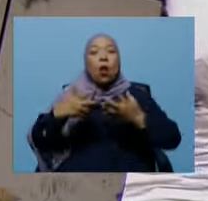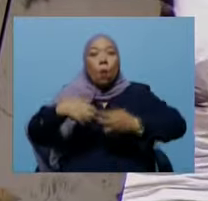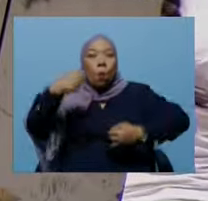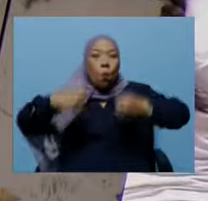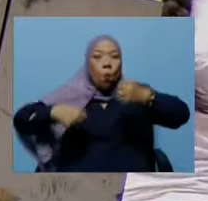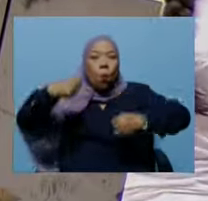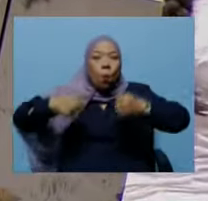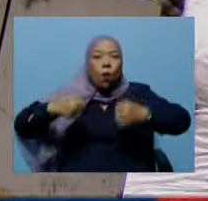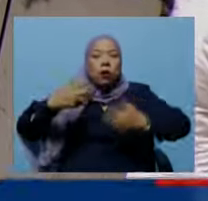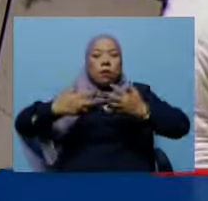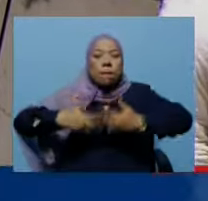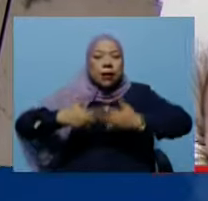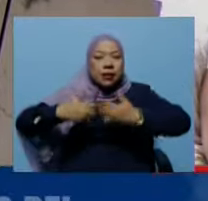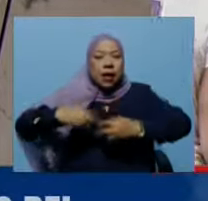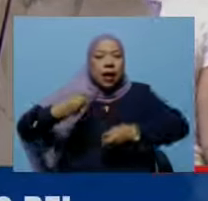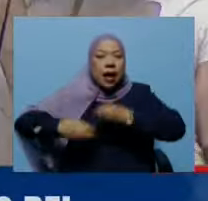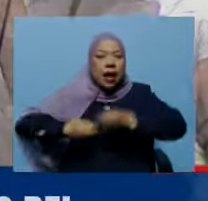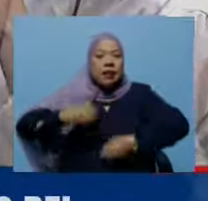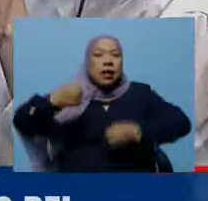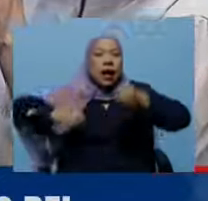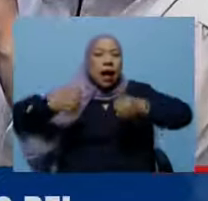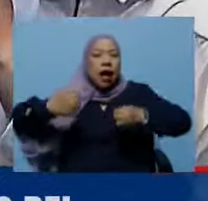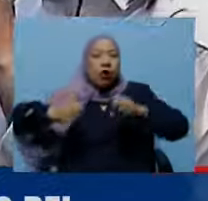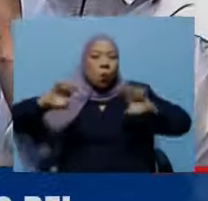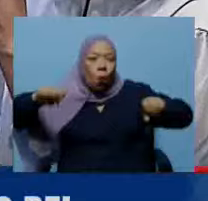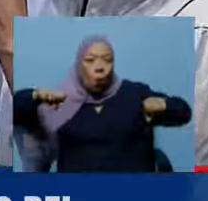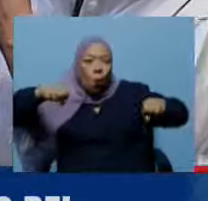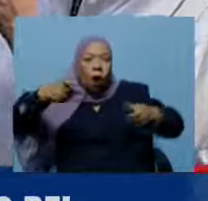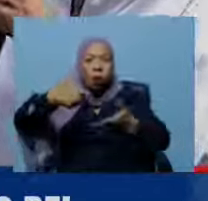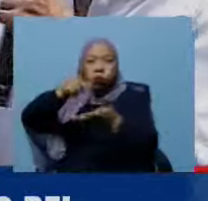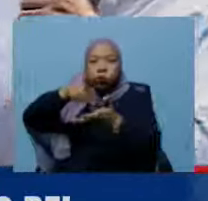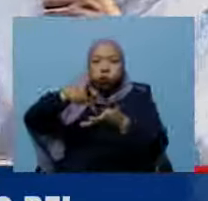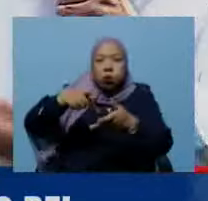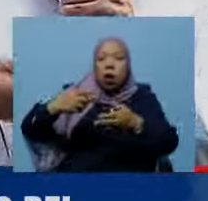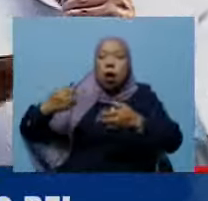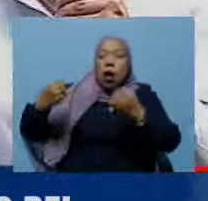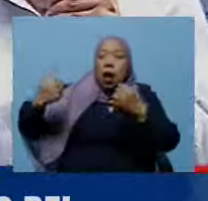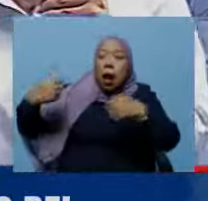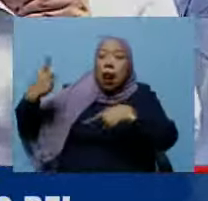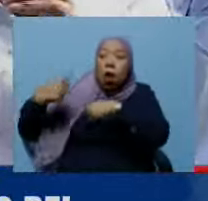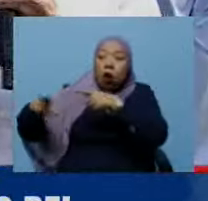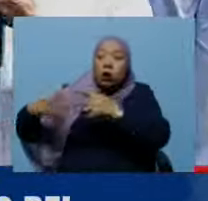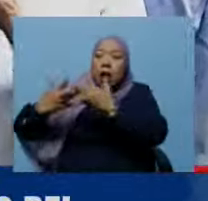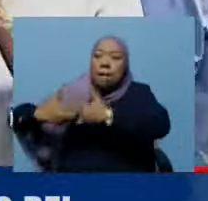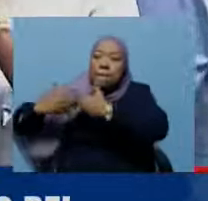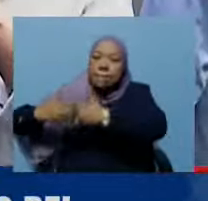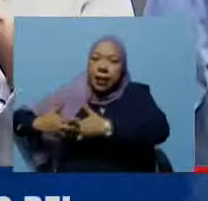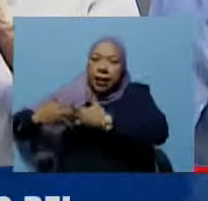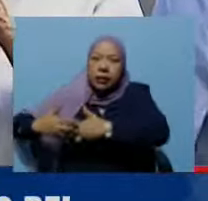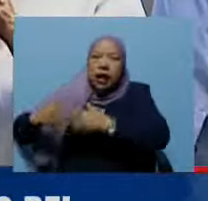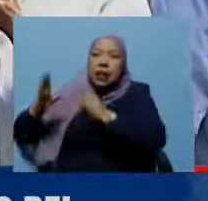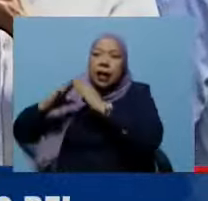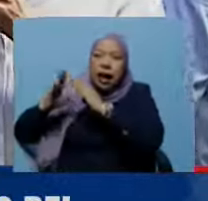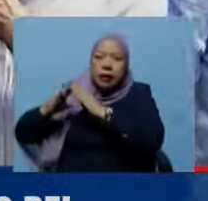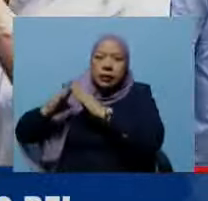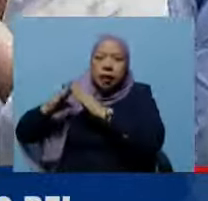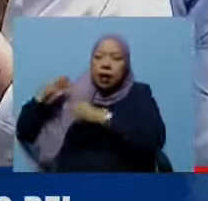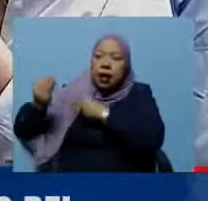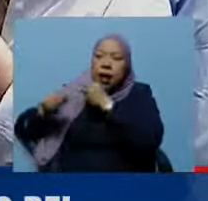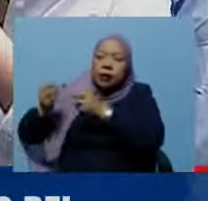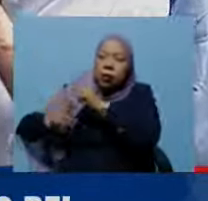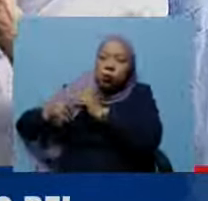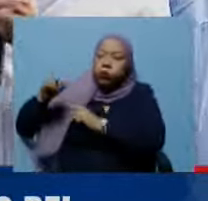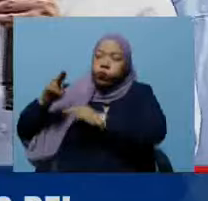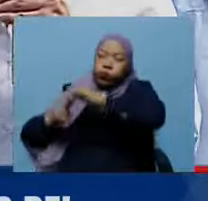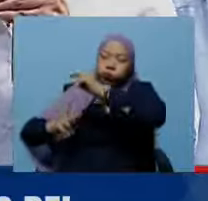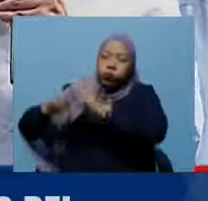motor agroindustrial, motor construcción, motor vivienda. Entonces, tenemos todo el sistema de complejo